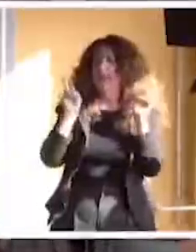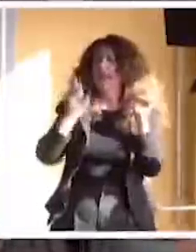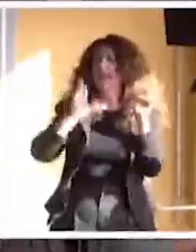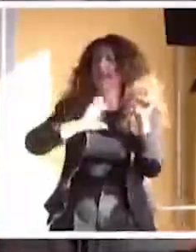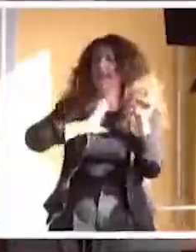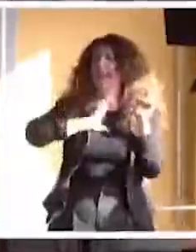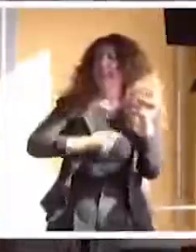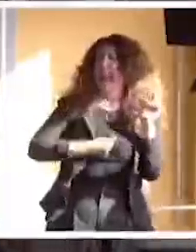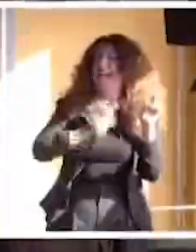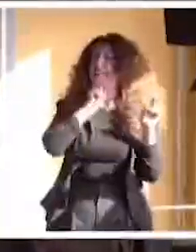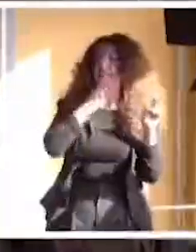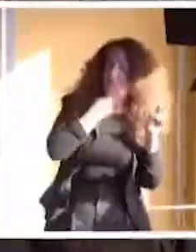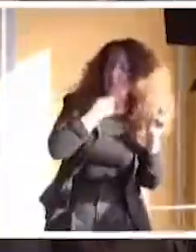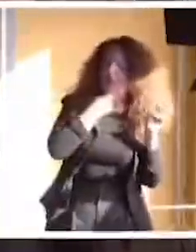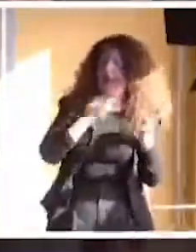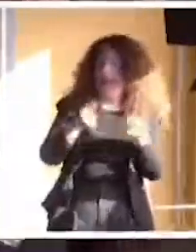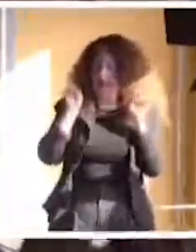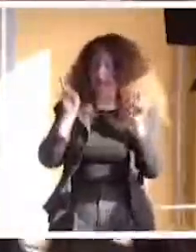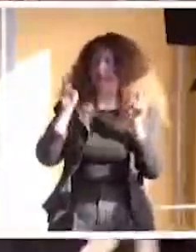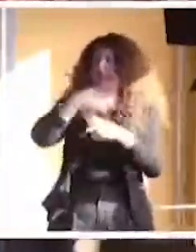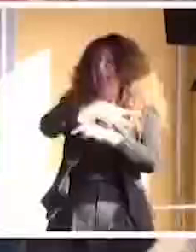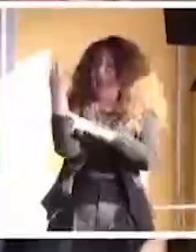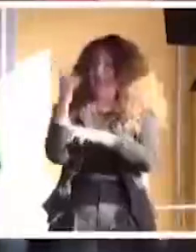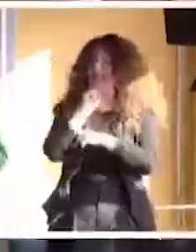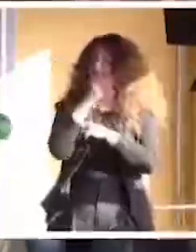de LGTBI-fobia. Este es un espacio